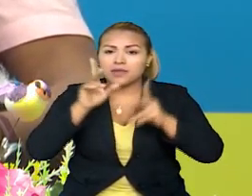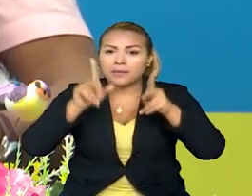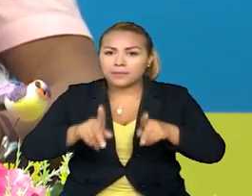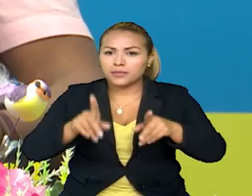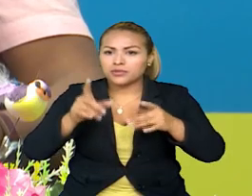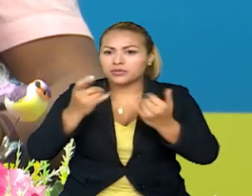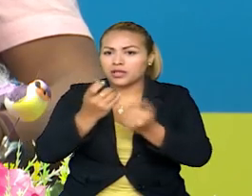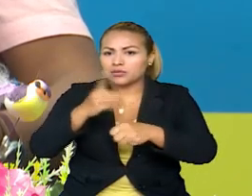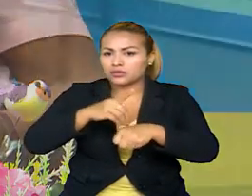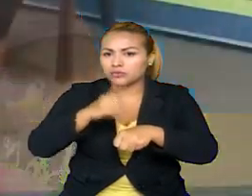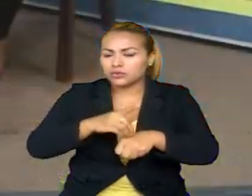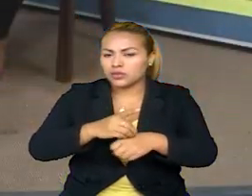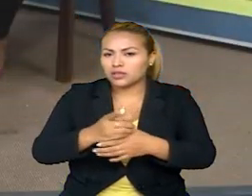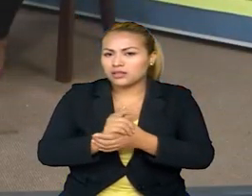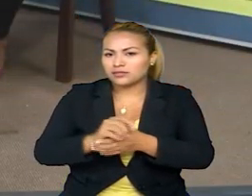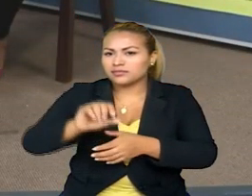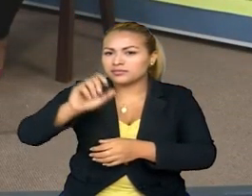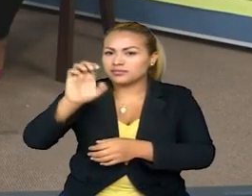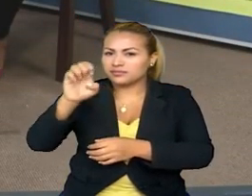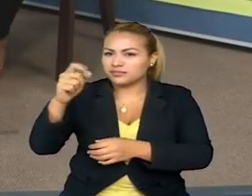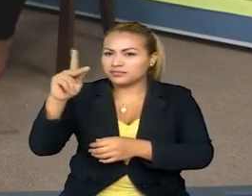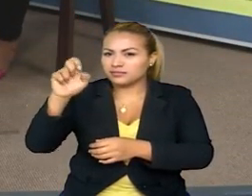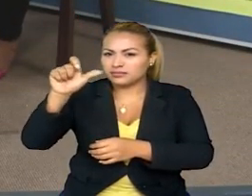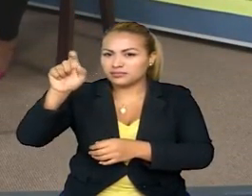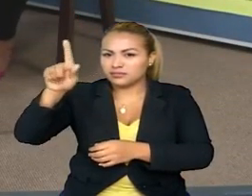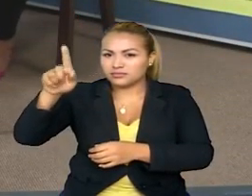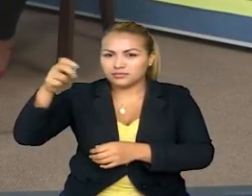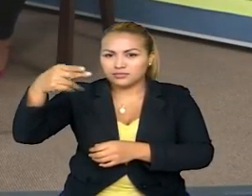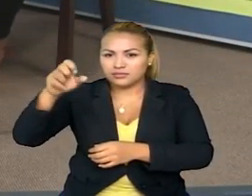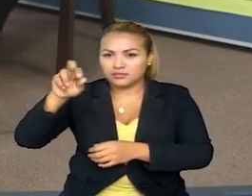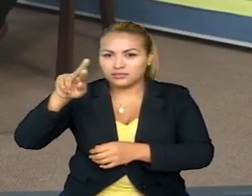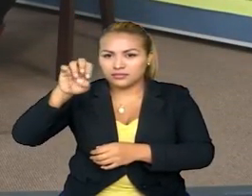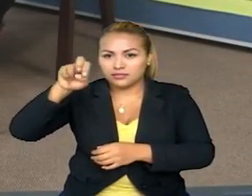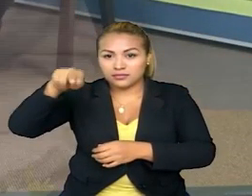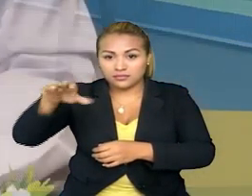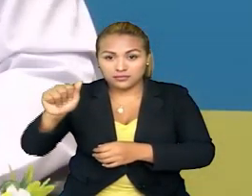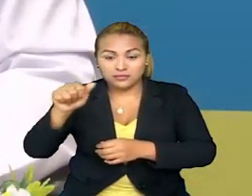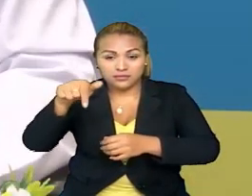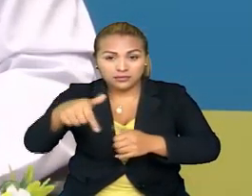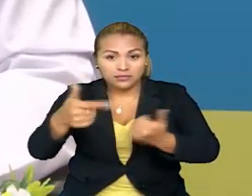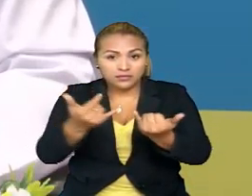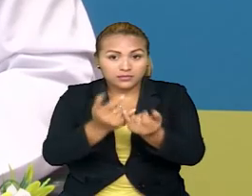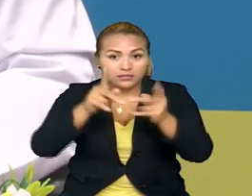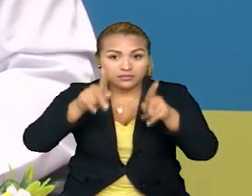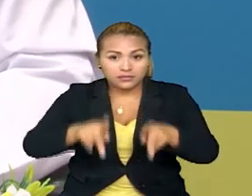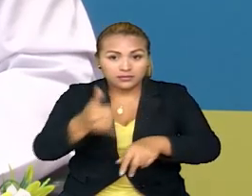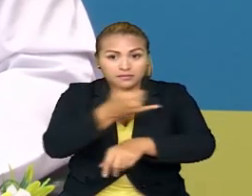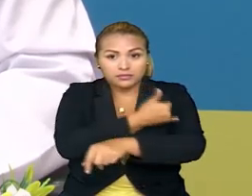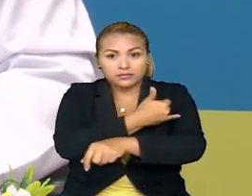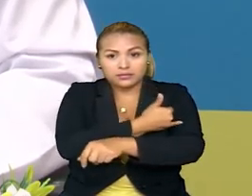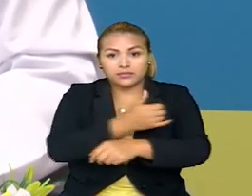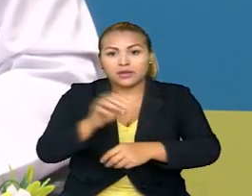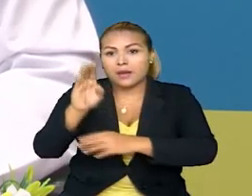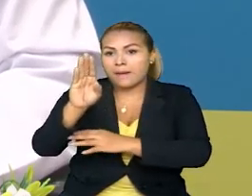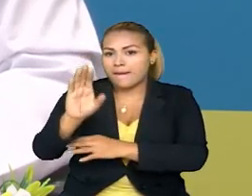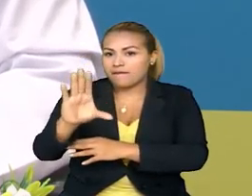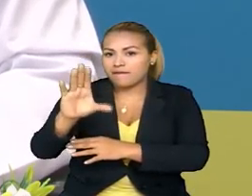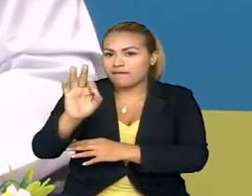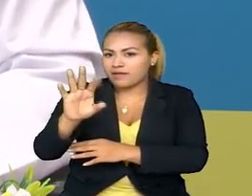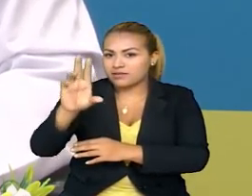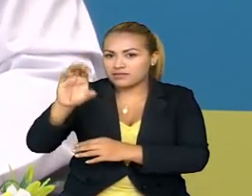ekaterina lanzas quienes epidemióloga del centro de salud francisco buitrago ubicado en el